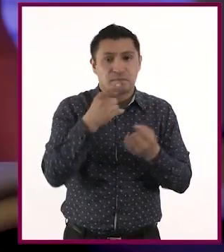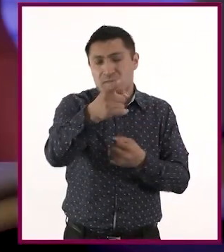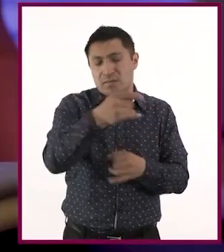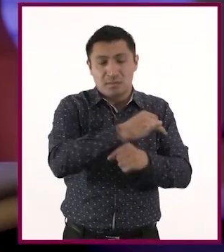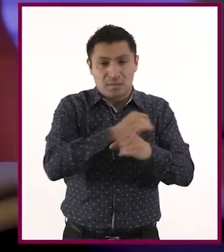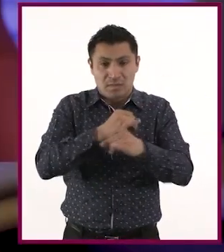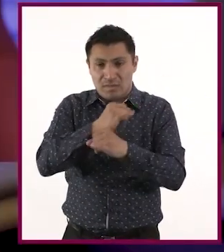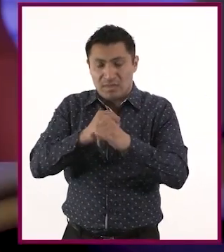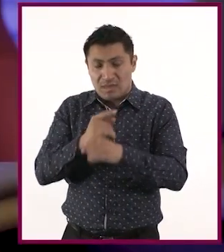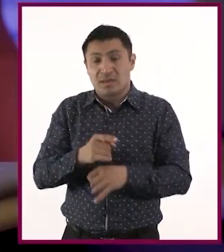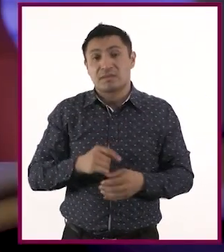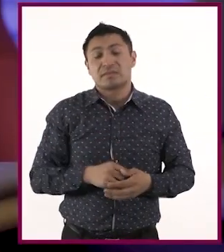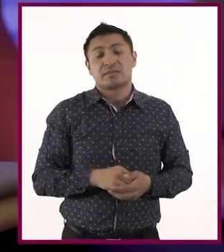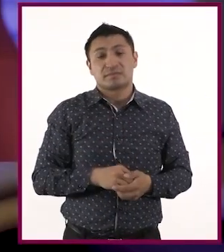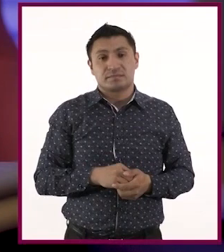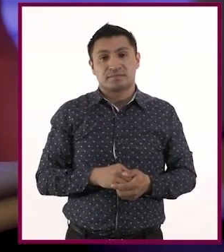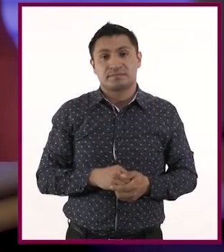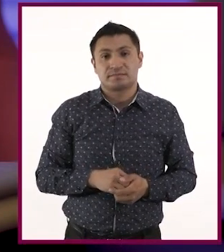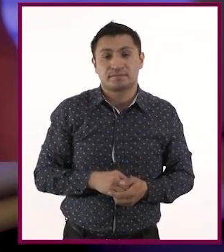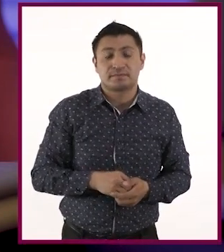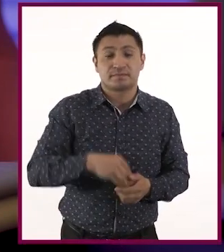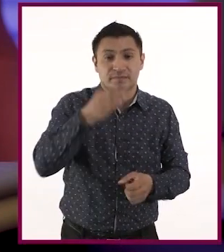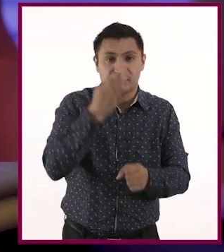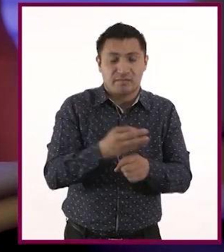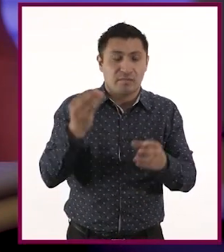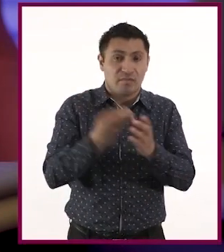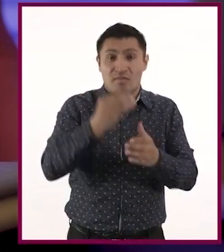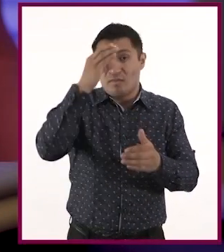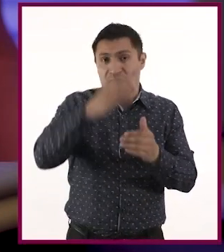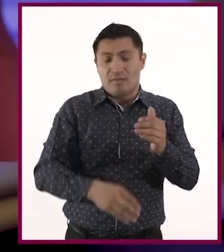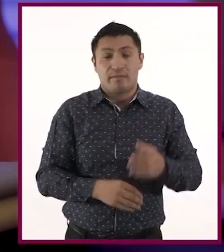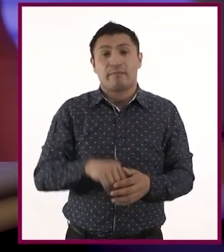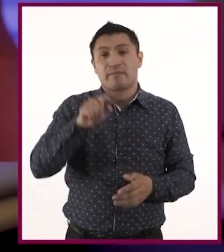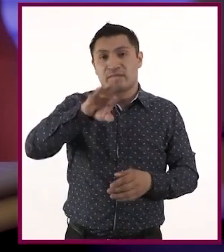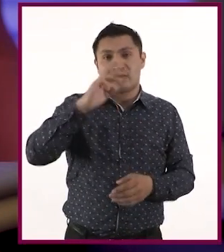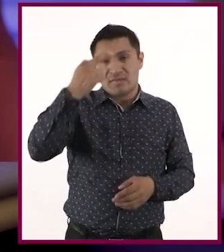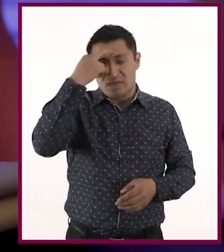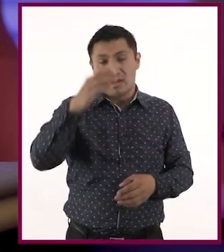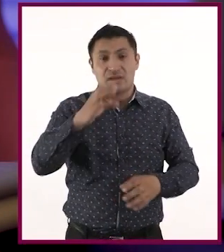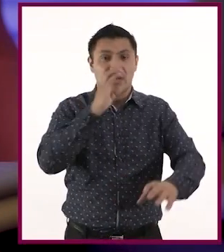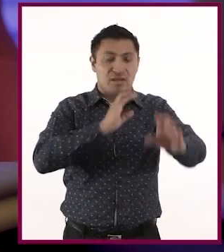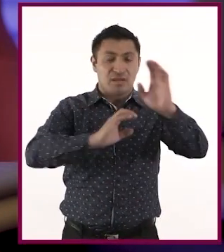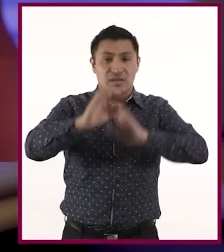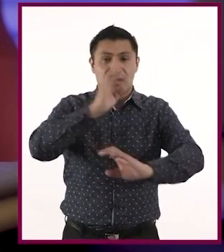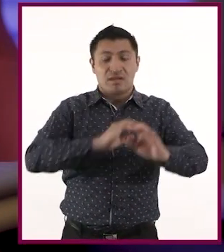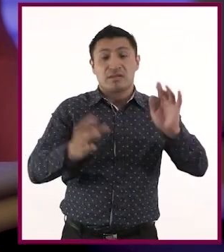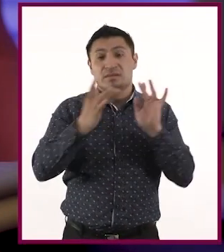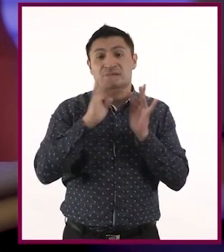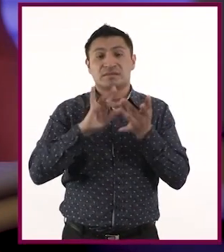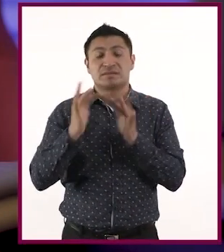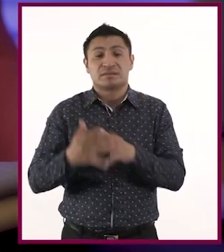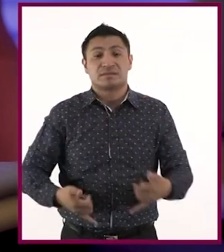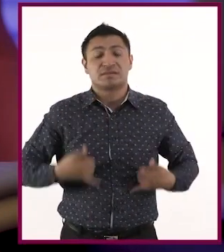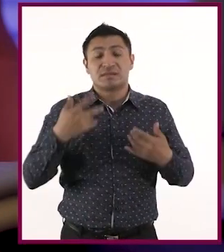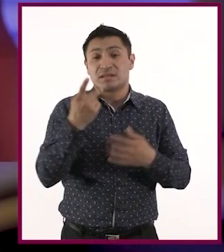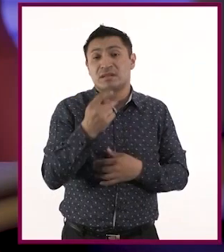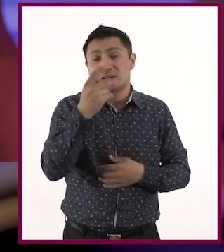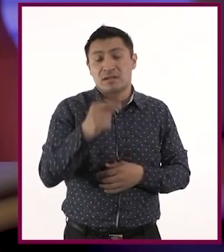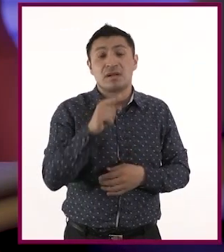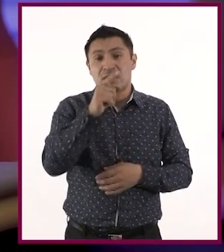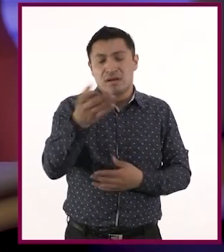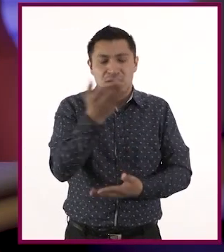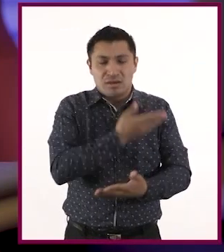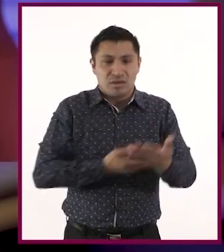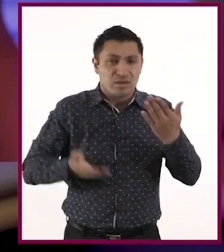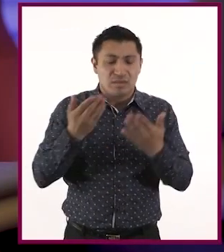a los resultados del Censo 2020. Hemos llegado al final de este programa. No olvides mandar tus comentarios a las redes de Jóvenes en TV. Puedes